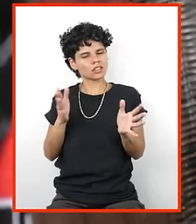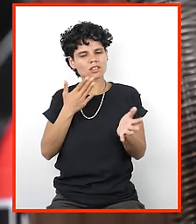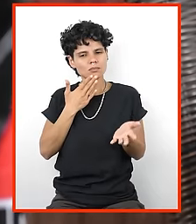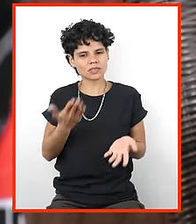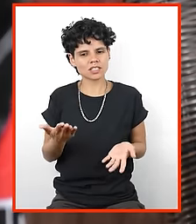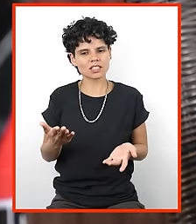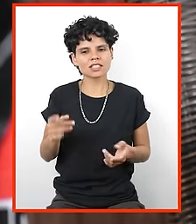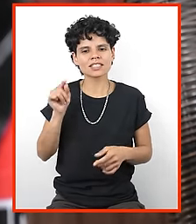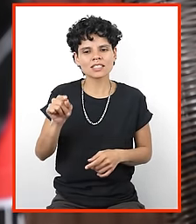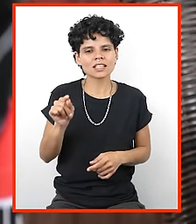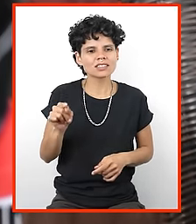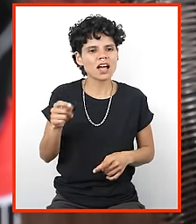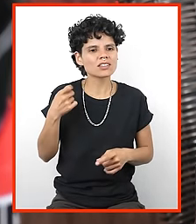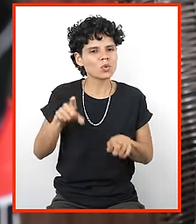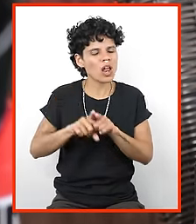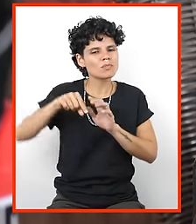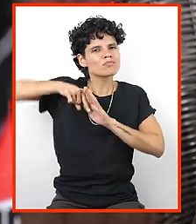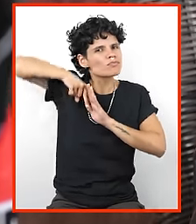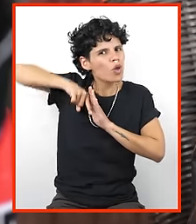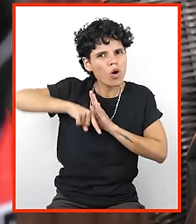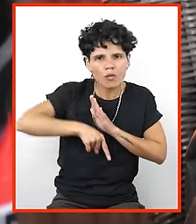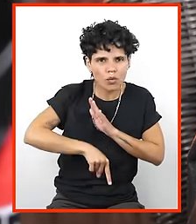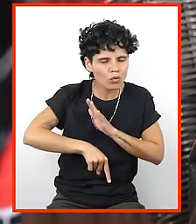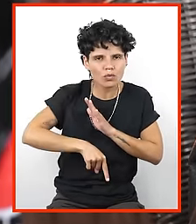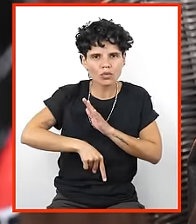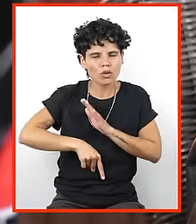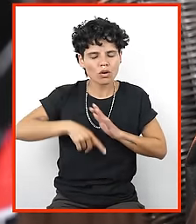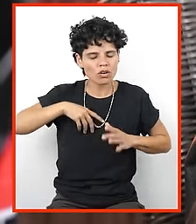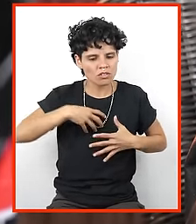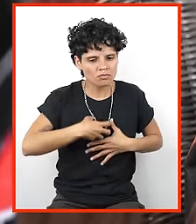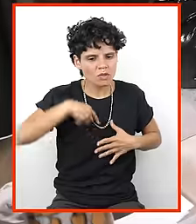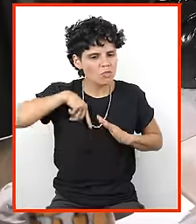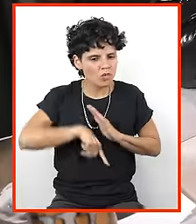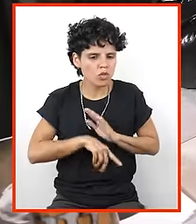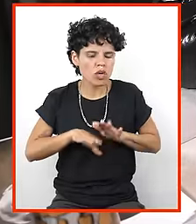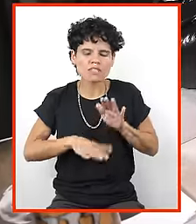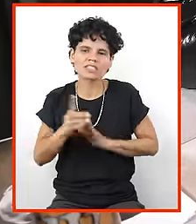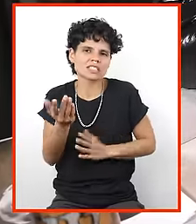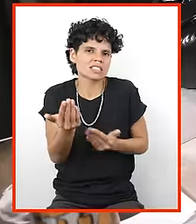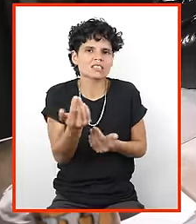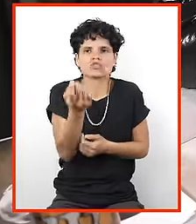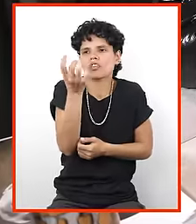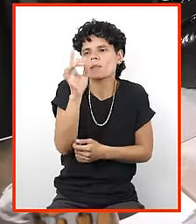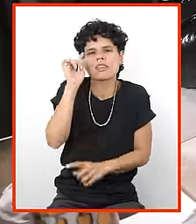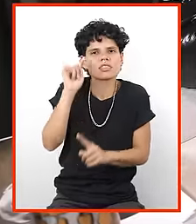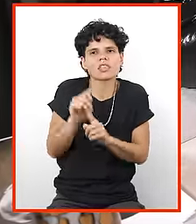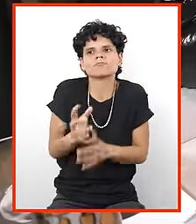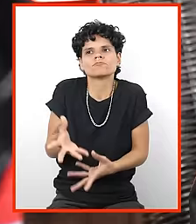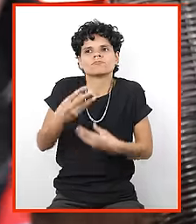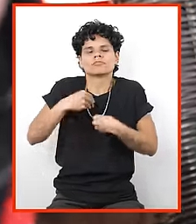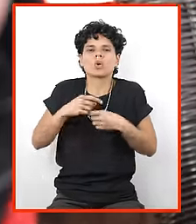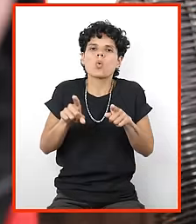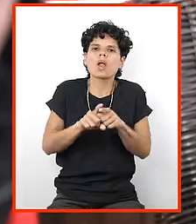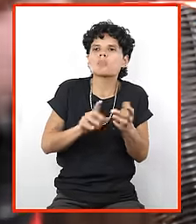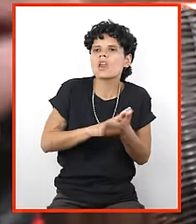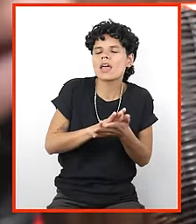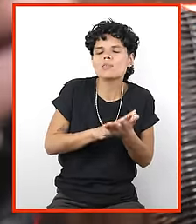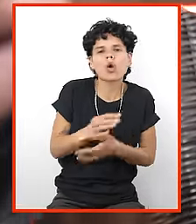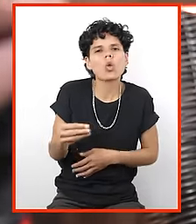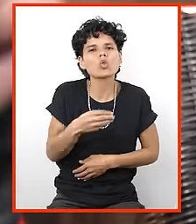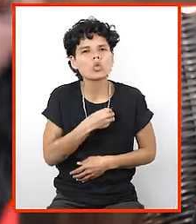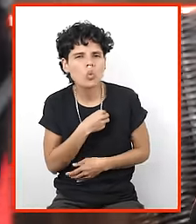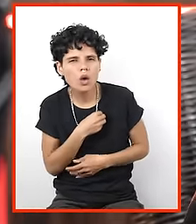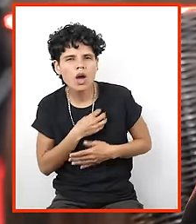persona. Y esas cosas profundamente uno tiene que aprender a vivir con ellas nomás, po. Es como un duelo, es como